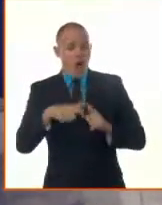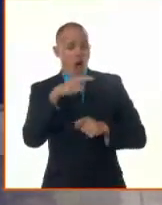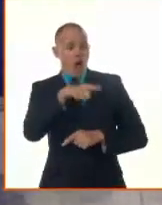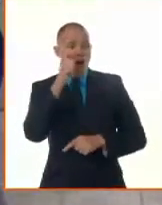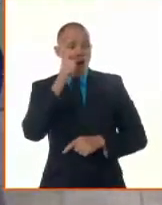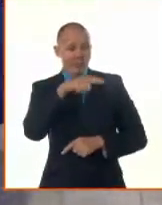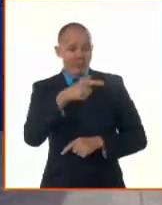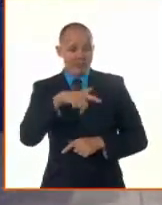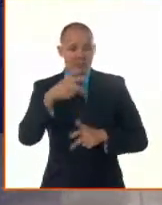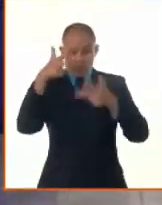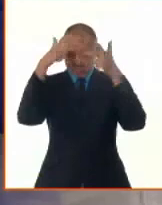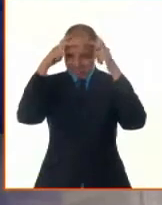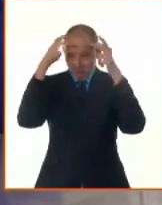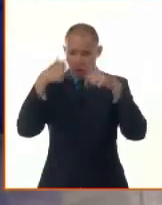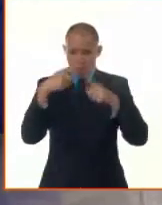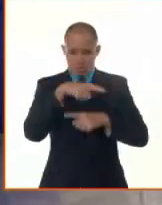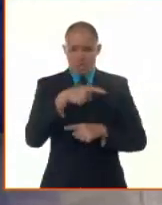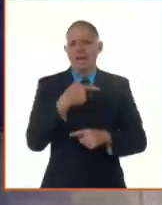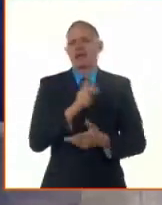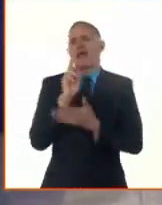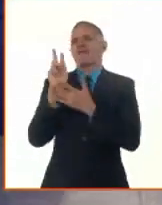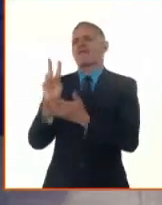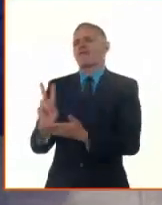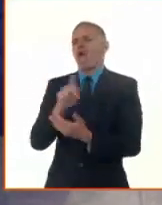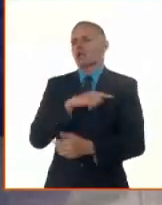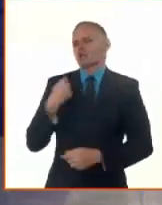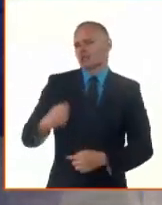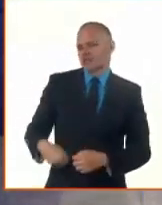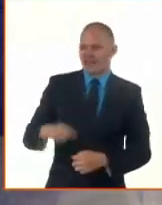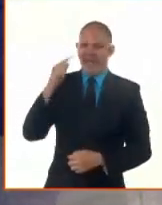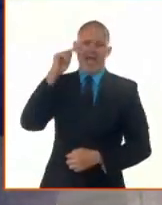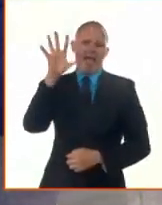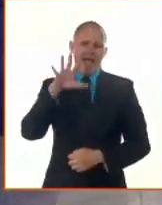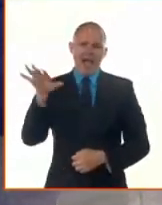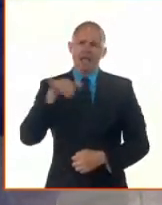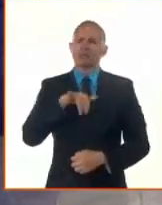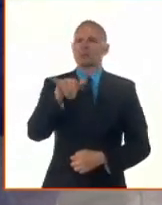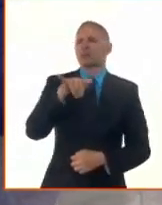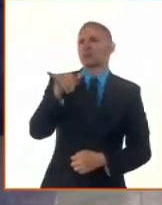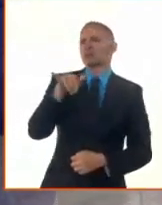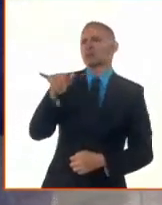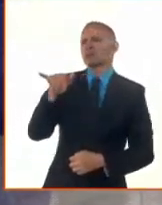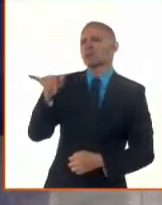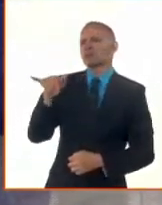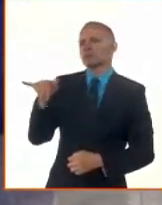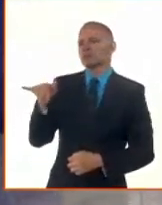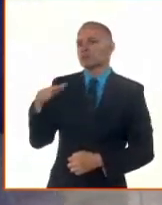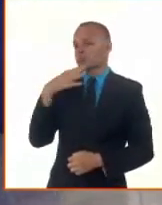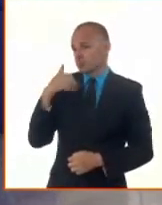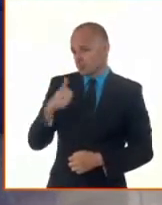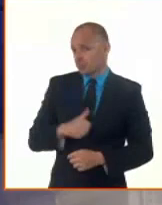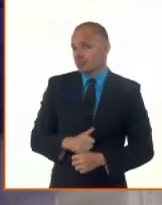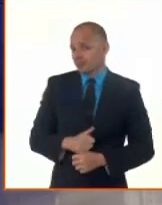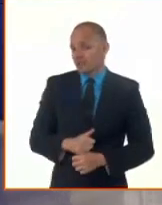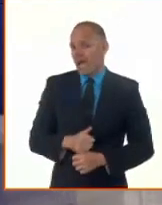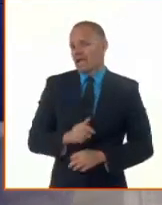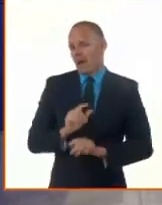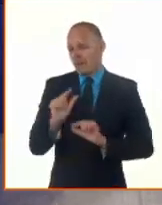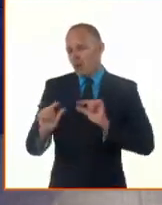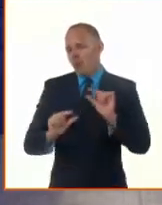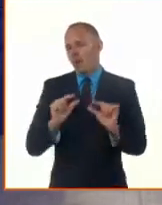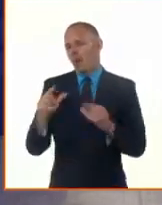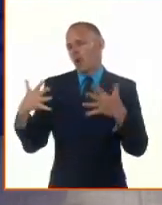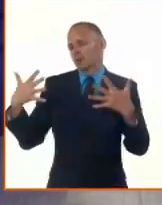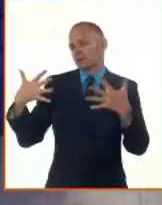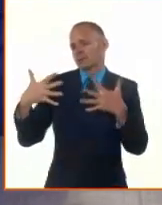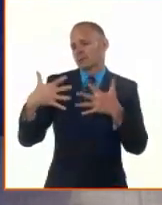establecido relaciones con china había visitado Asia tenían relaciones y entonces esto se va hace